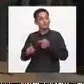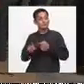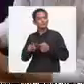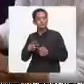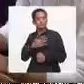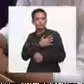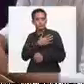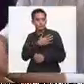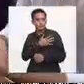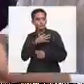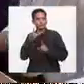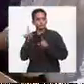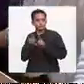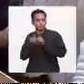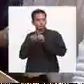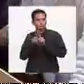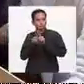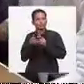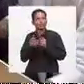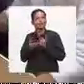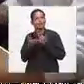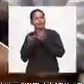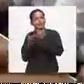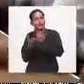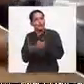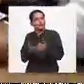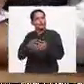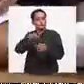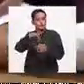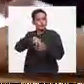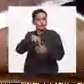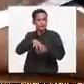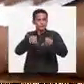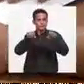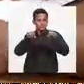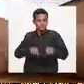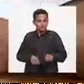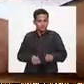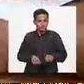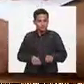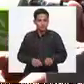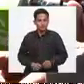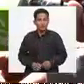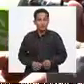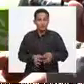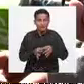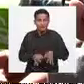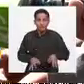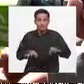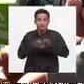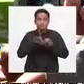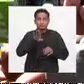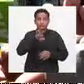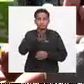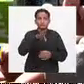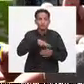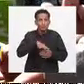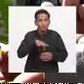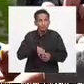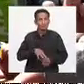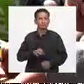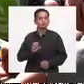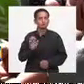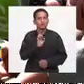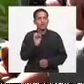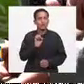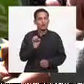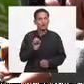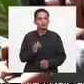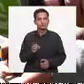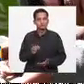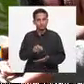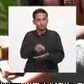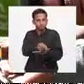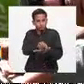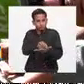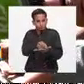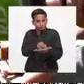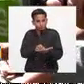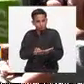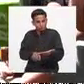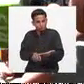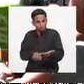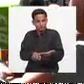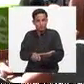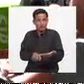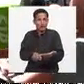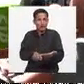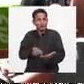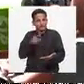de su confianza que los ayude a ejercer su derecho para poder señalar su voto o poder poner la línea en lo que